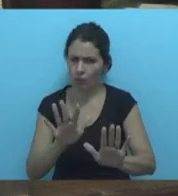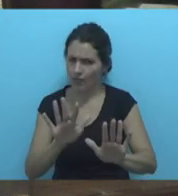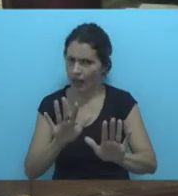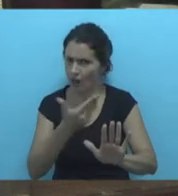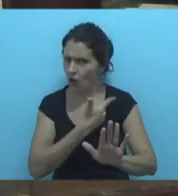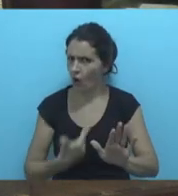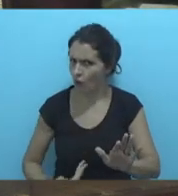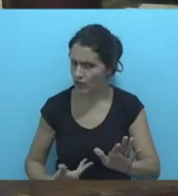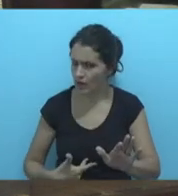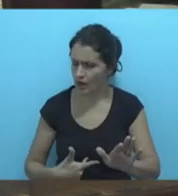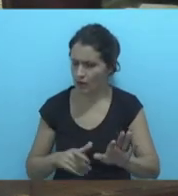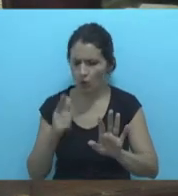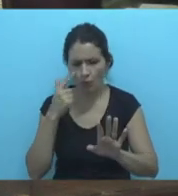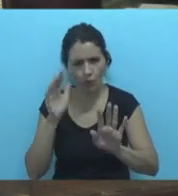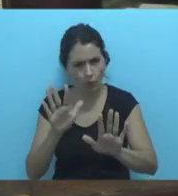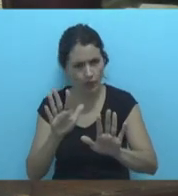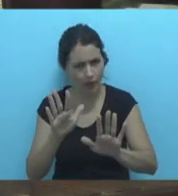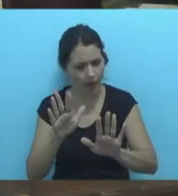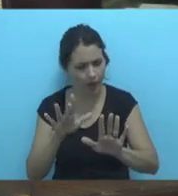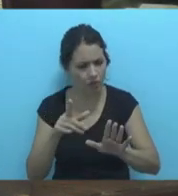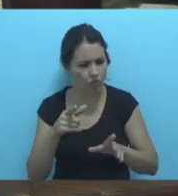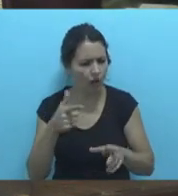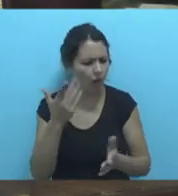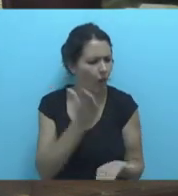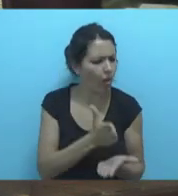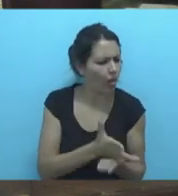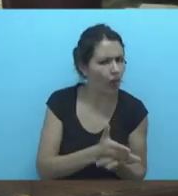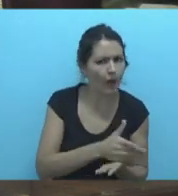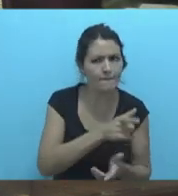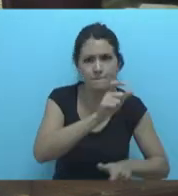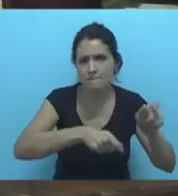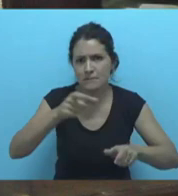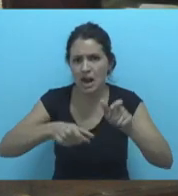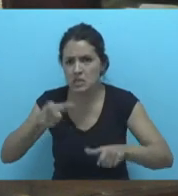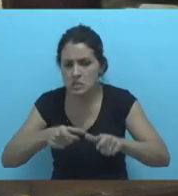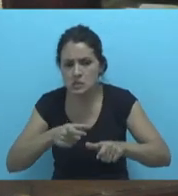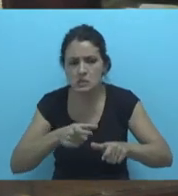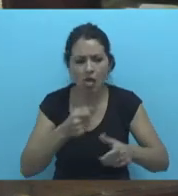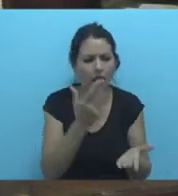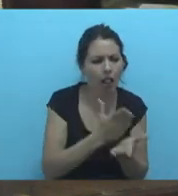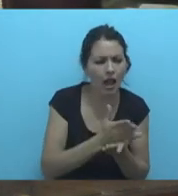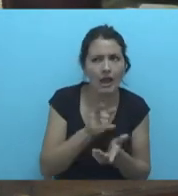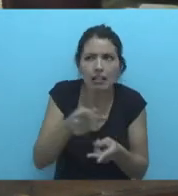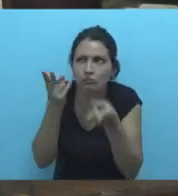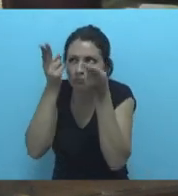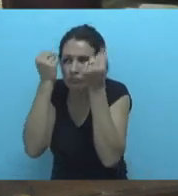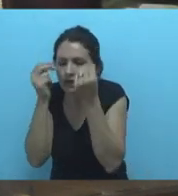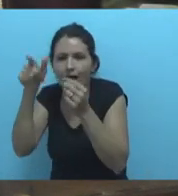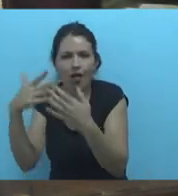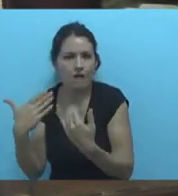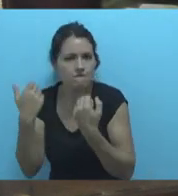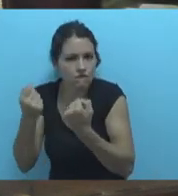un gobierno de Santa Fe lo que tiene que hacer es pelear por los santafesinos y no estar disculpando a aquel que